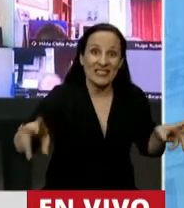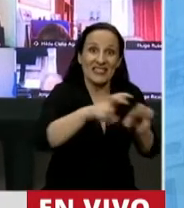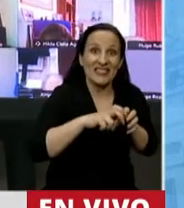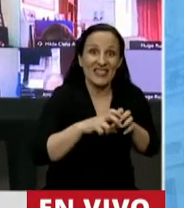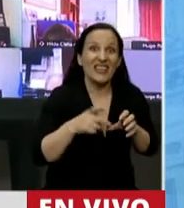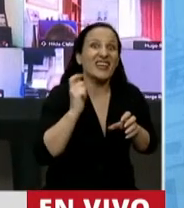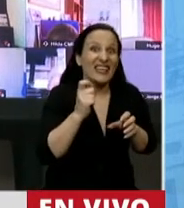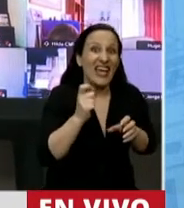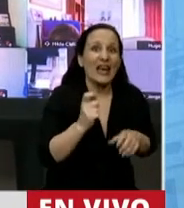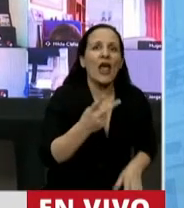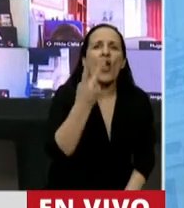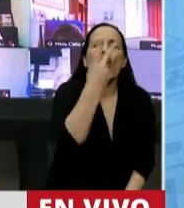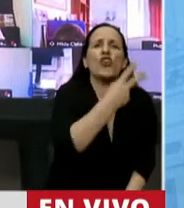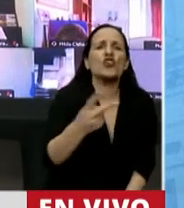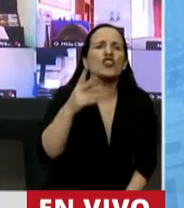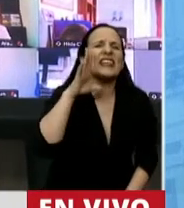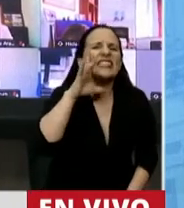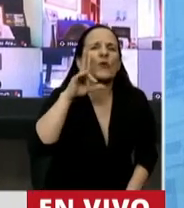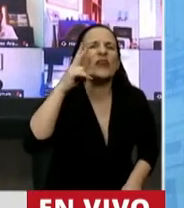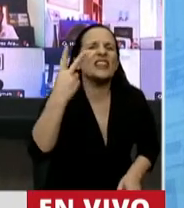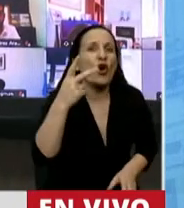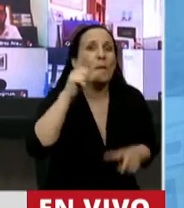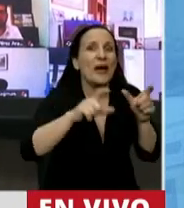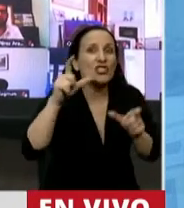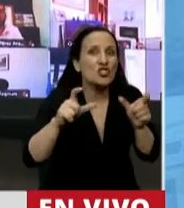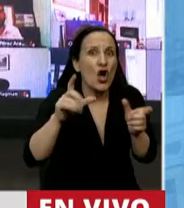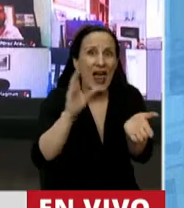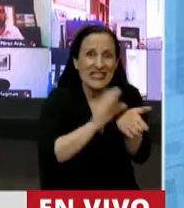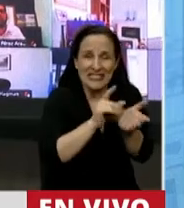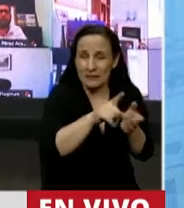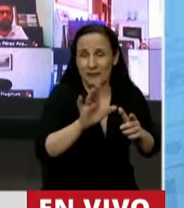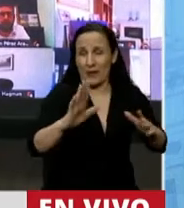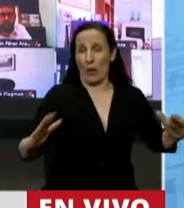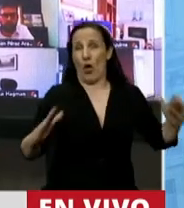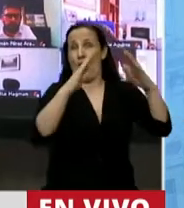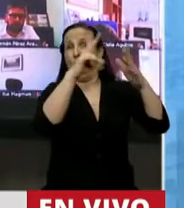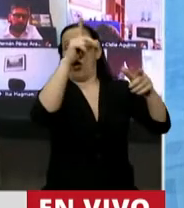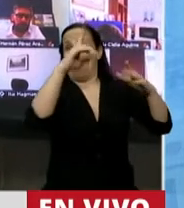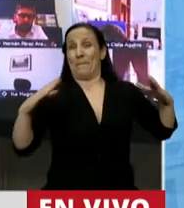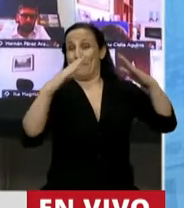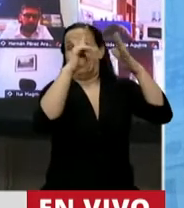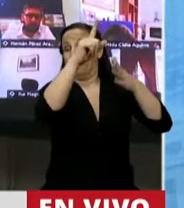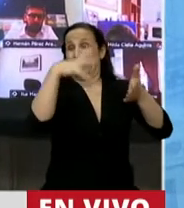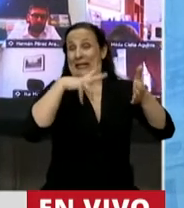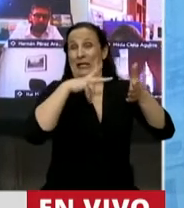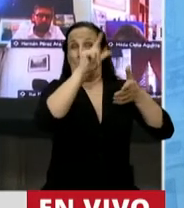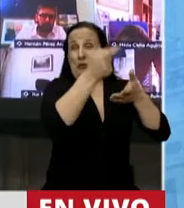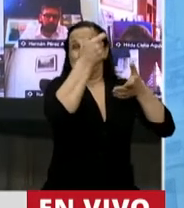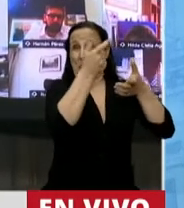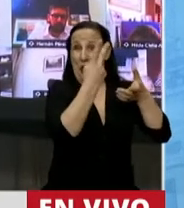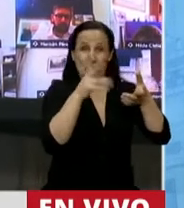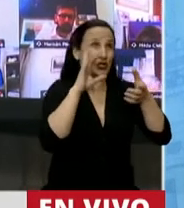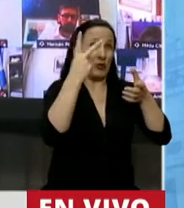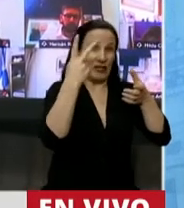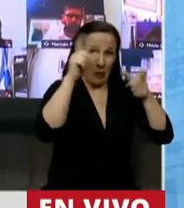por solo 252 personas, las que están en la cima de la pirámide. A pesar de todo eso,